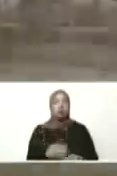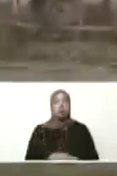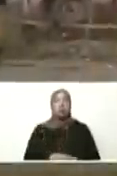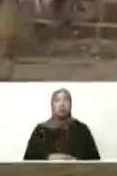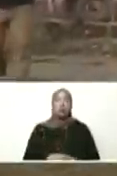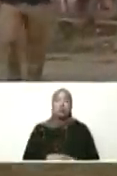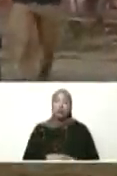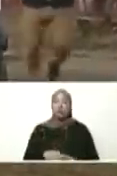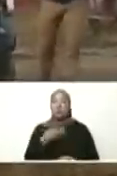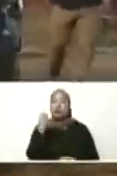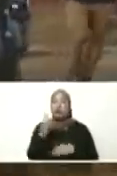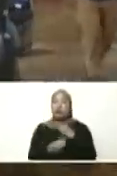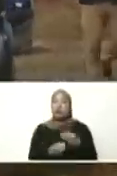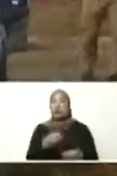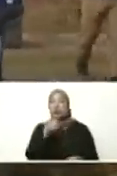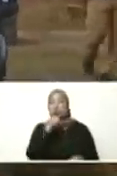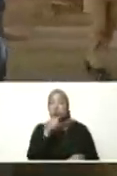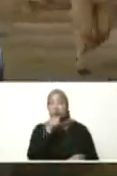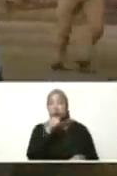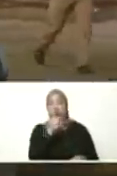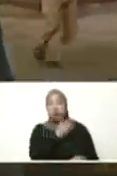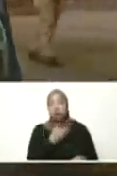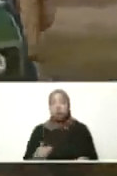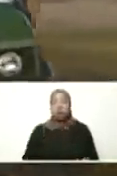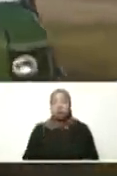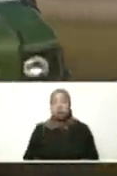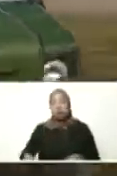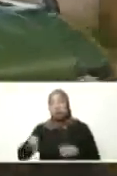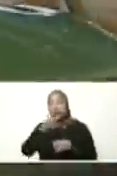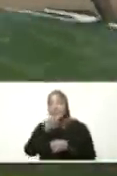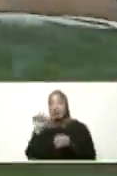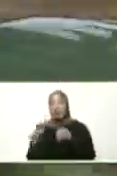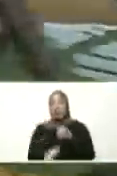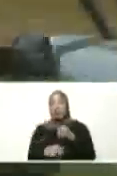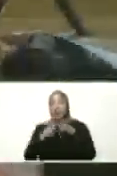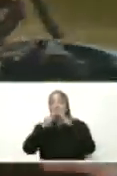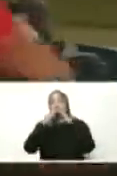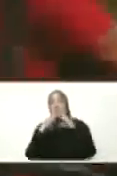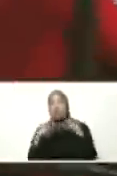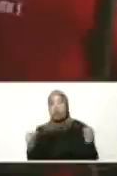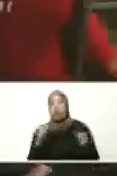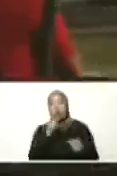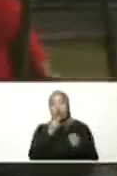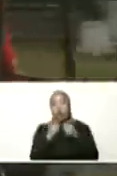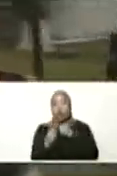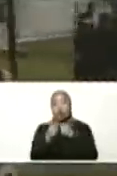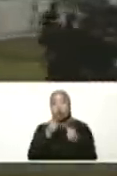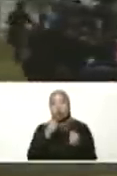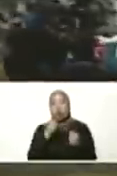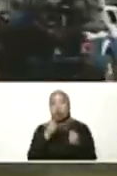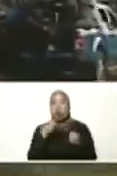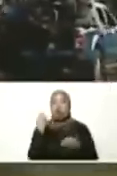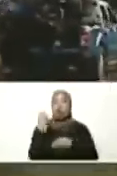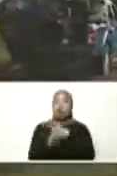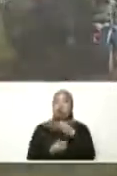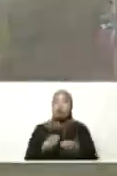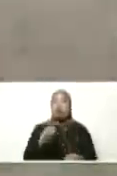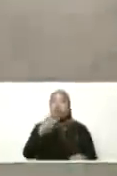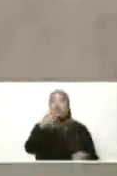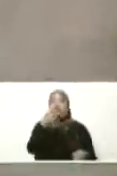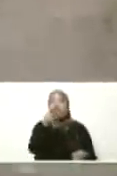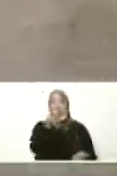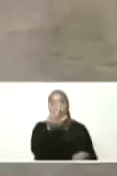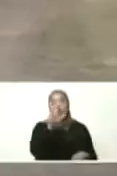su gabinete, la vicepresidenta Elsie Rodríguez y todas las instancias del gobierno bolivariano, nos revisaremos